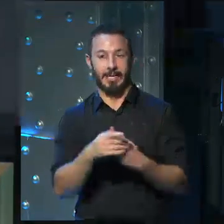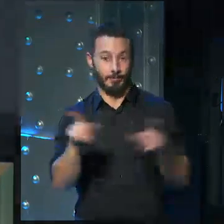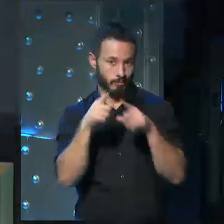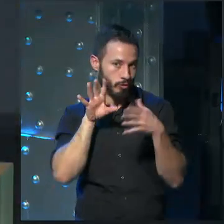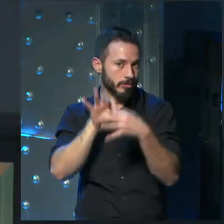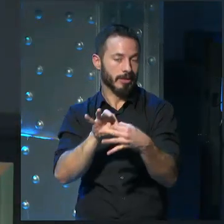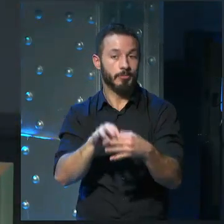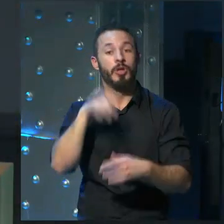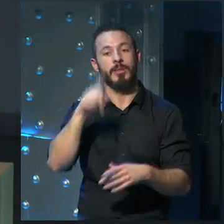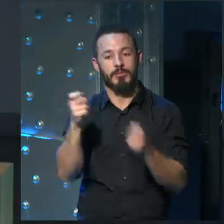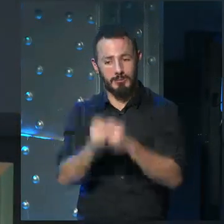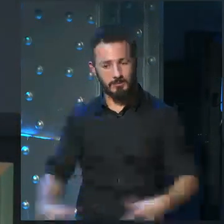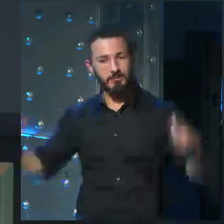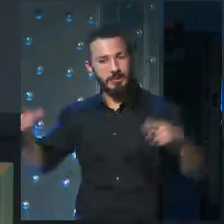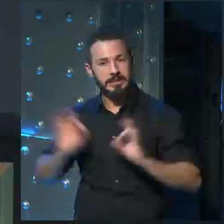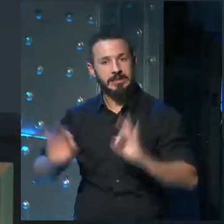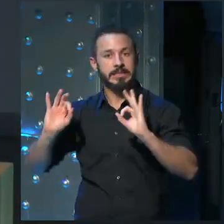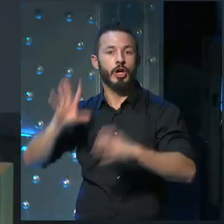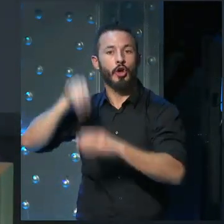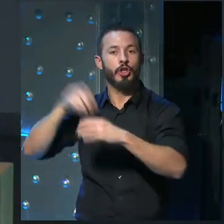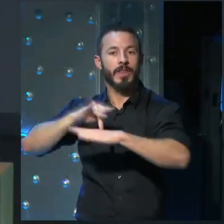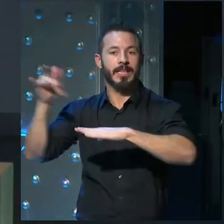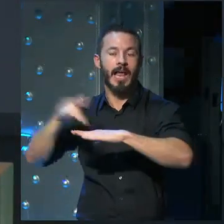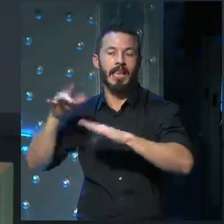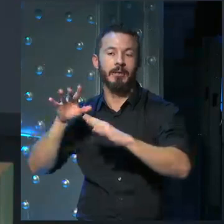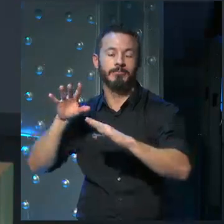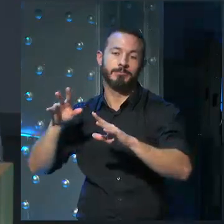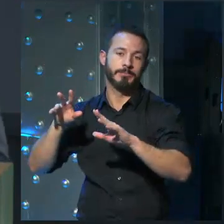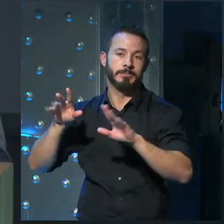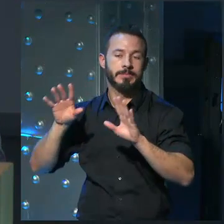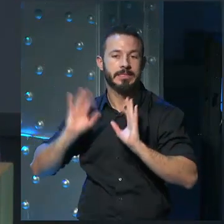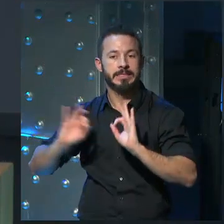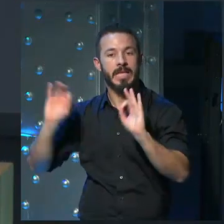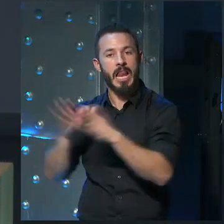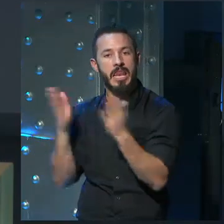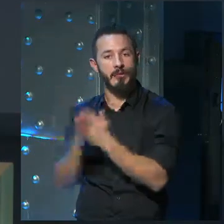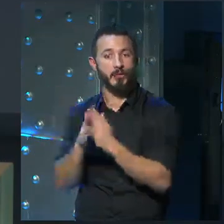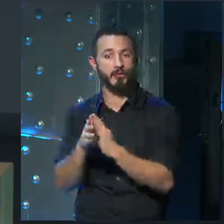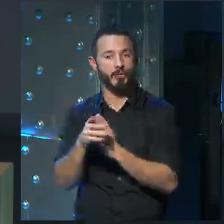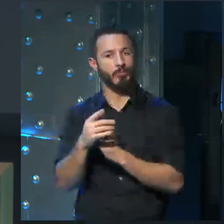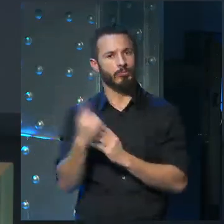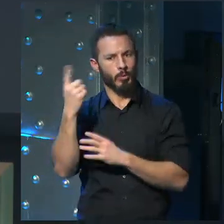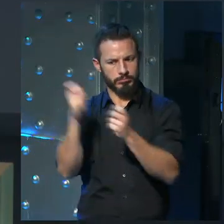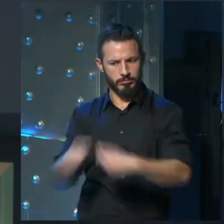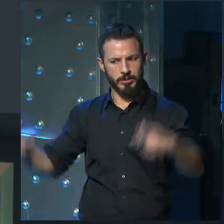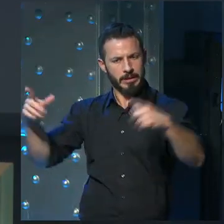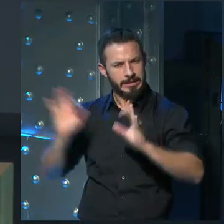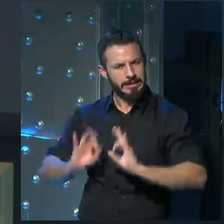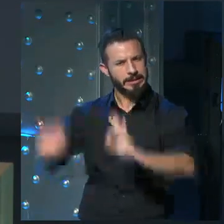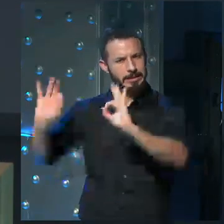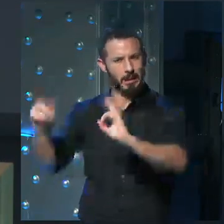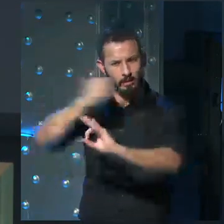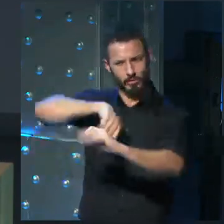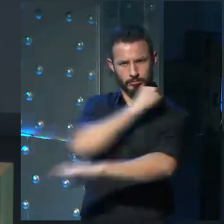ya han llegado las plataformas de contenidos digitales para libros. Uno de ellos que apoyamos especialmente, porque es una plataforma especializada